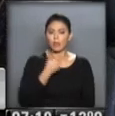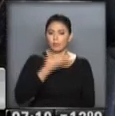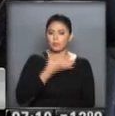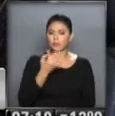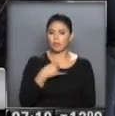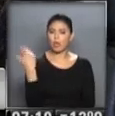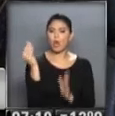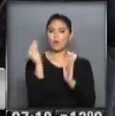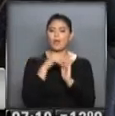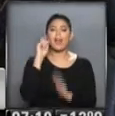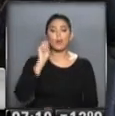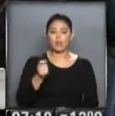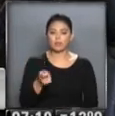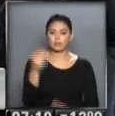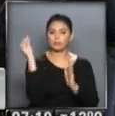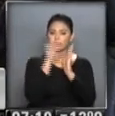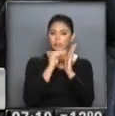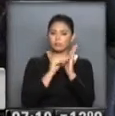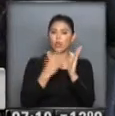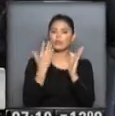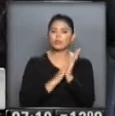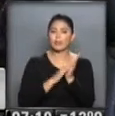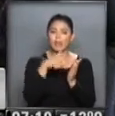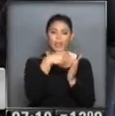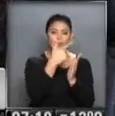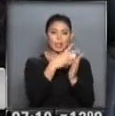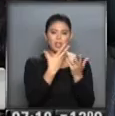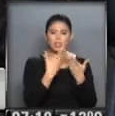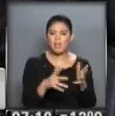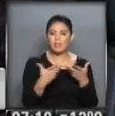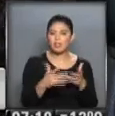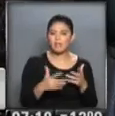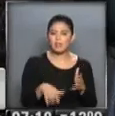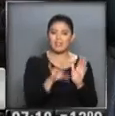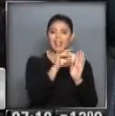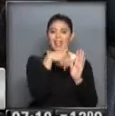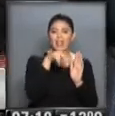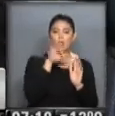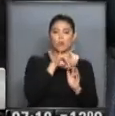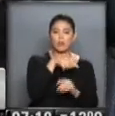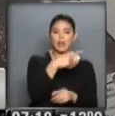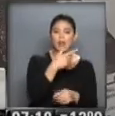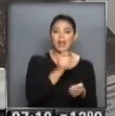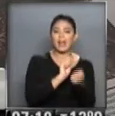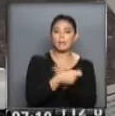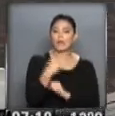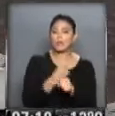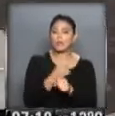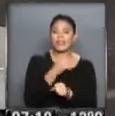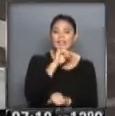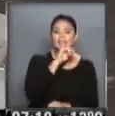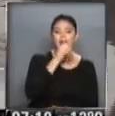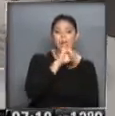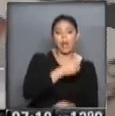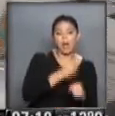fundamentación del juez con respecto a las debilidades en este dnu como los dnu no se pueden modificar se aprueban o se rechazan en la legislatura creo que esto